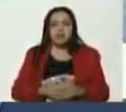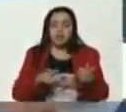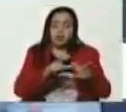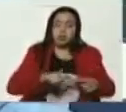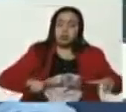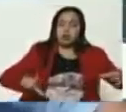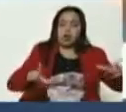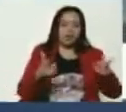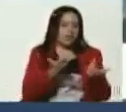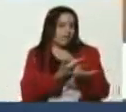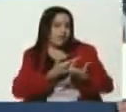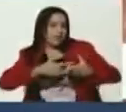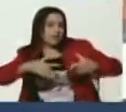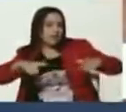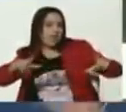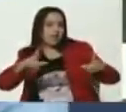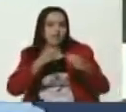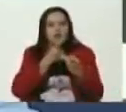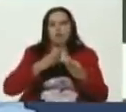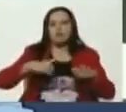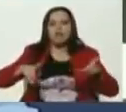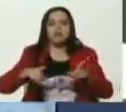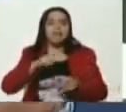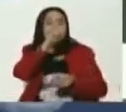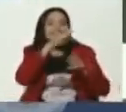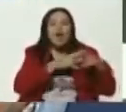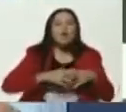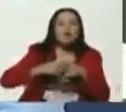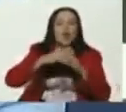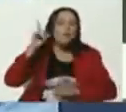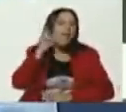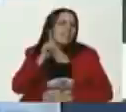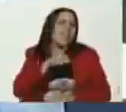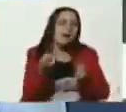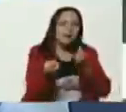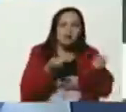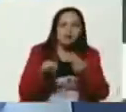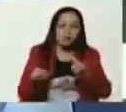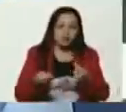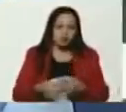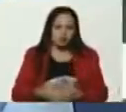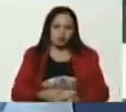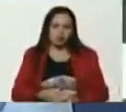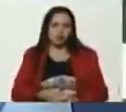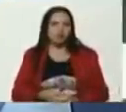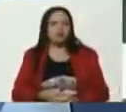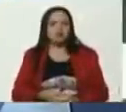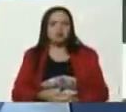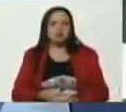de la democracia, de la mentira es la cuna, de la manipulación.